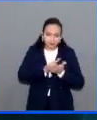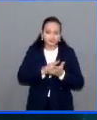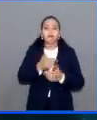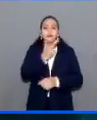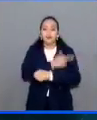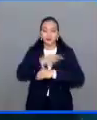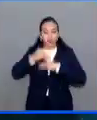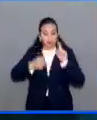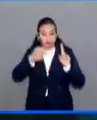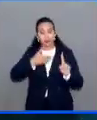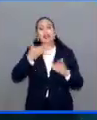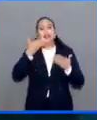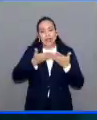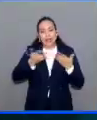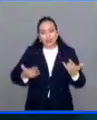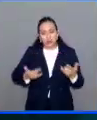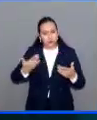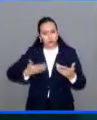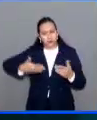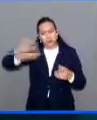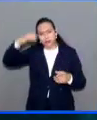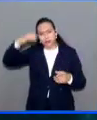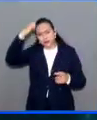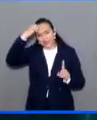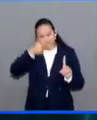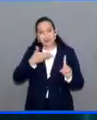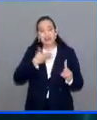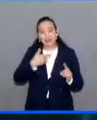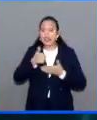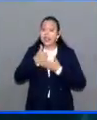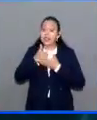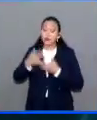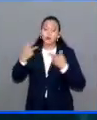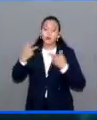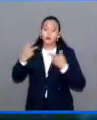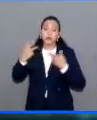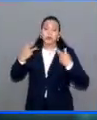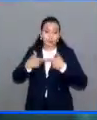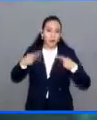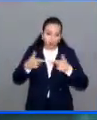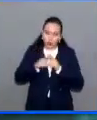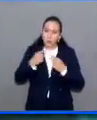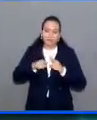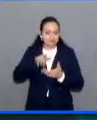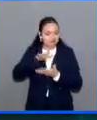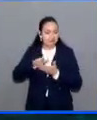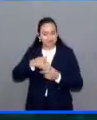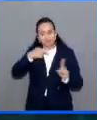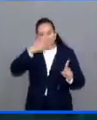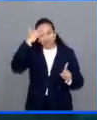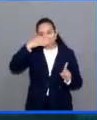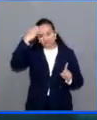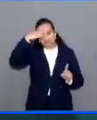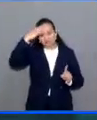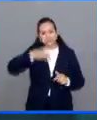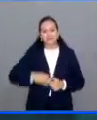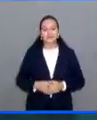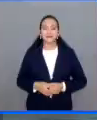historial de atención directa a familias y colectivos. Para el canal del Poder Judicial de la Federación, Jesús